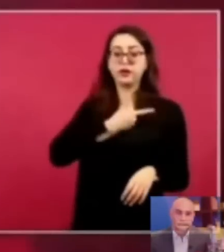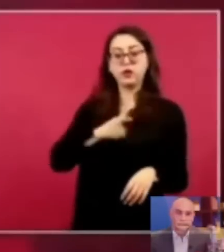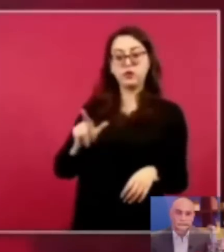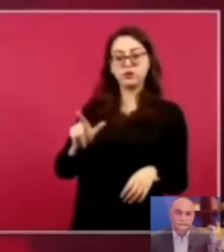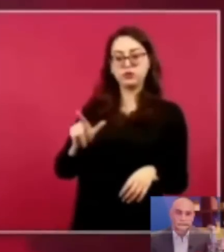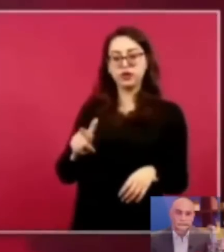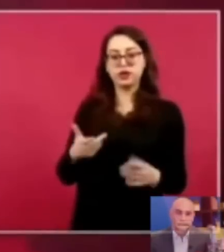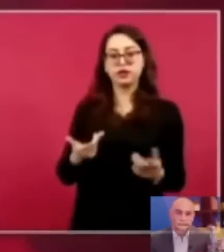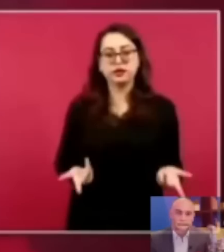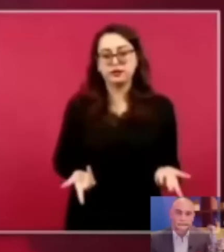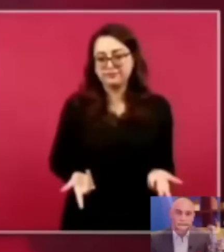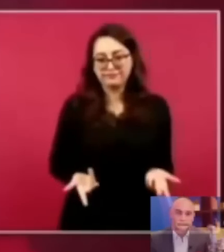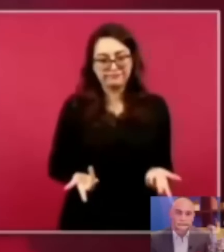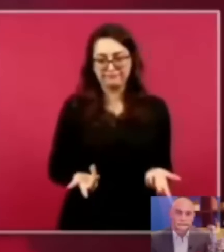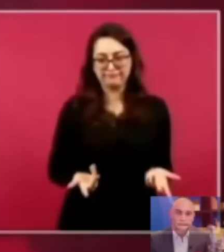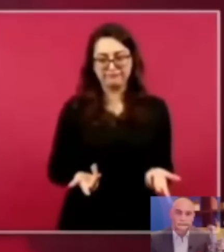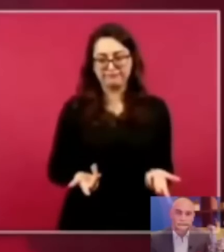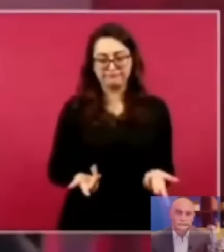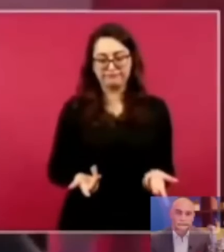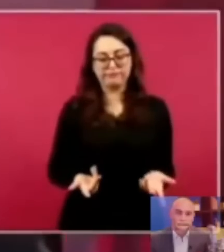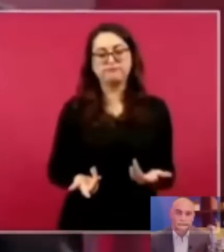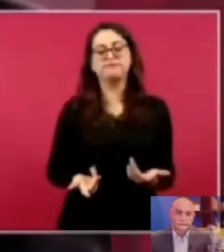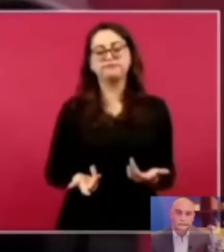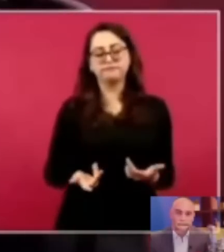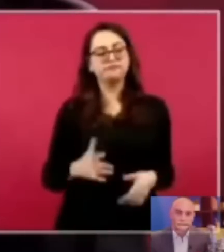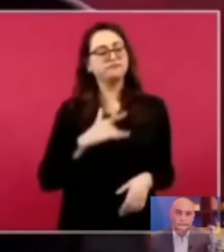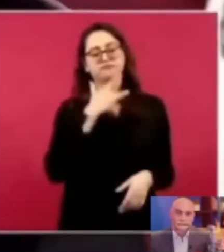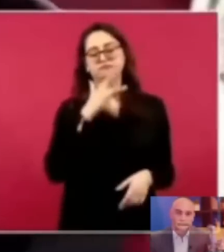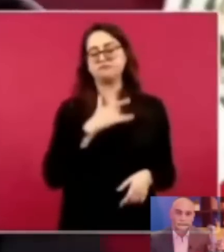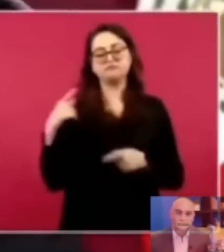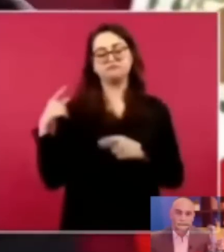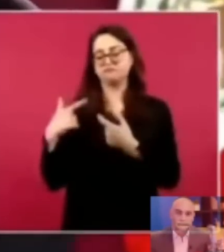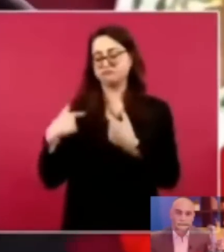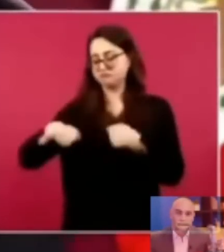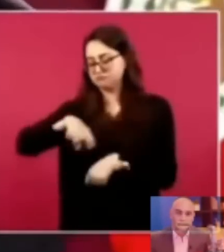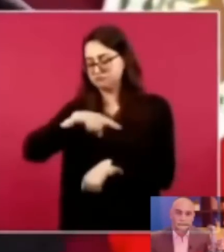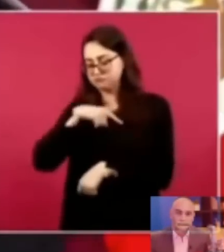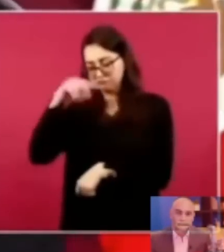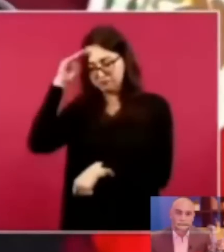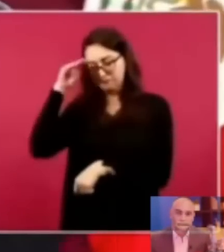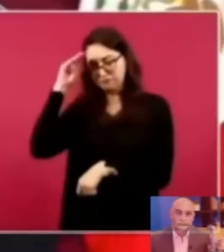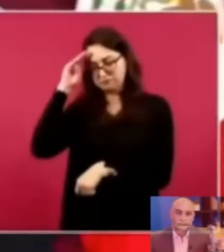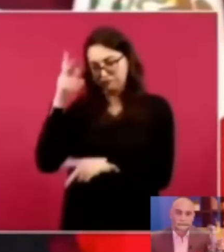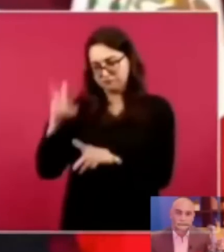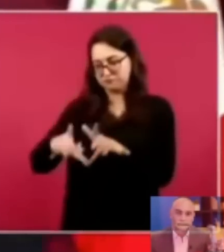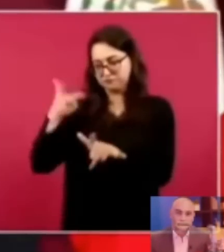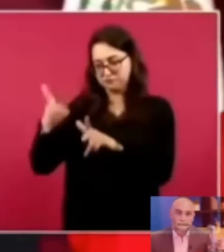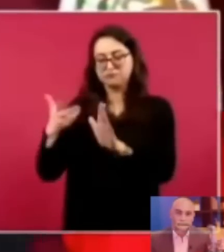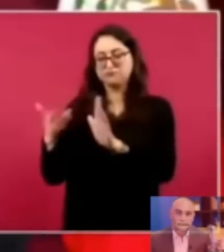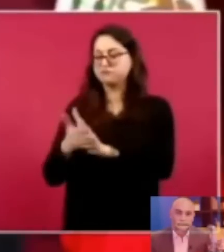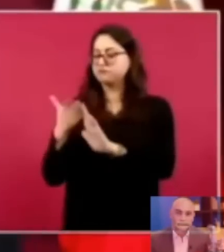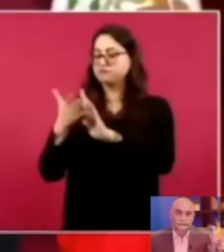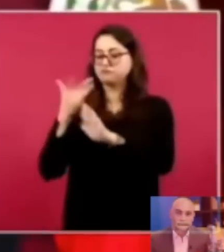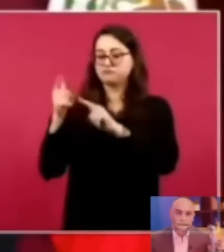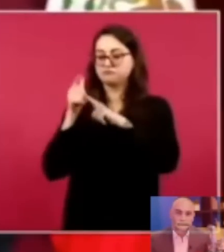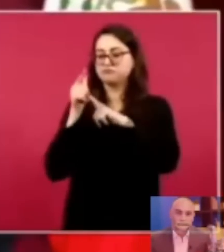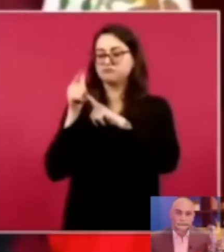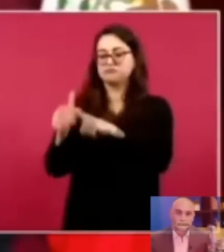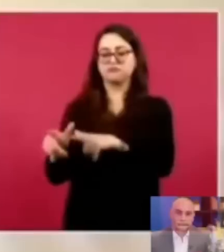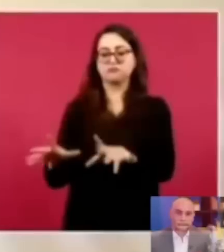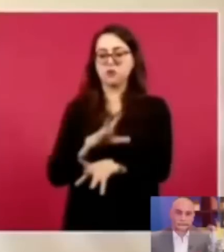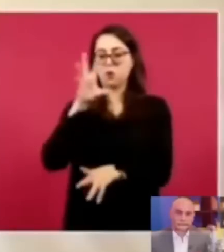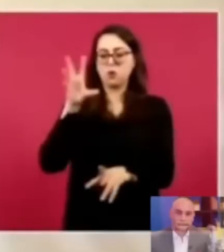entonces tomamos la decisión el Consejo de Seguridad Nacional de decretar